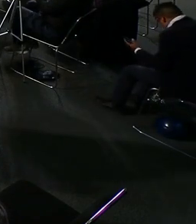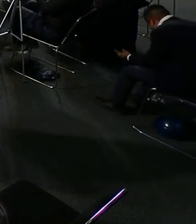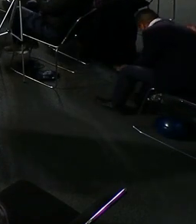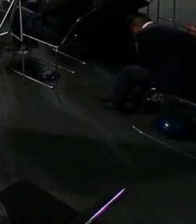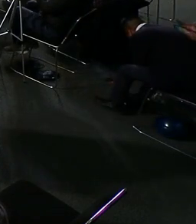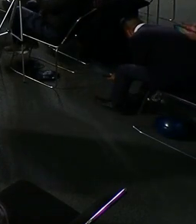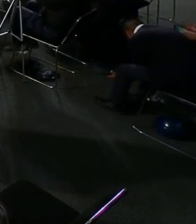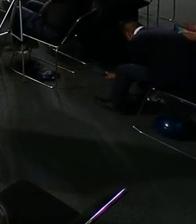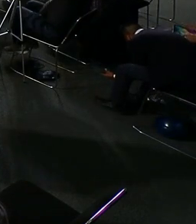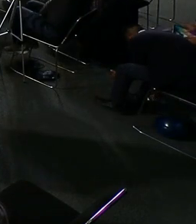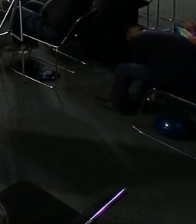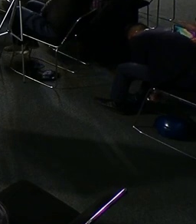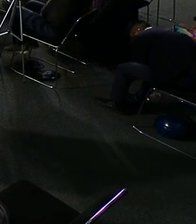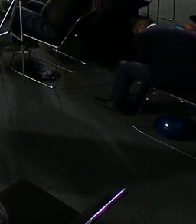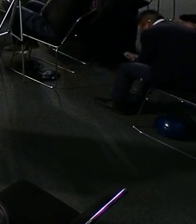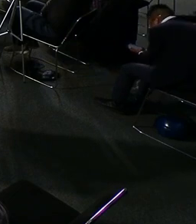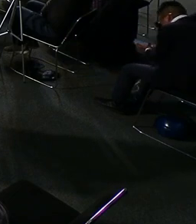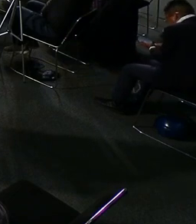Pues vamos a